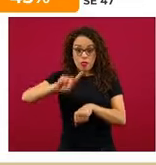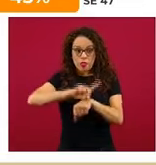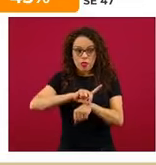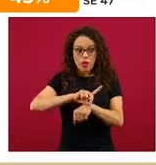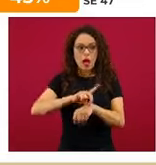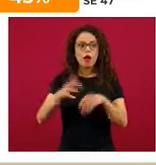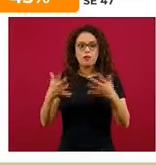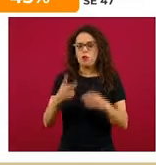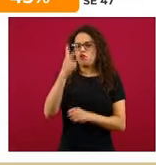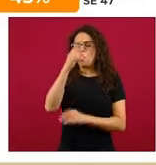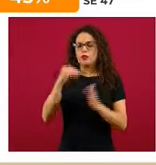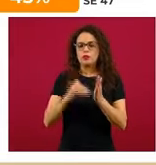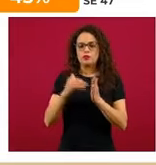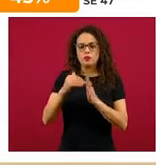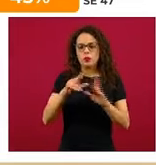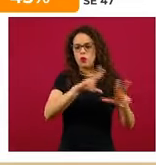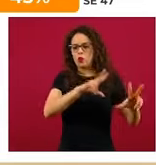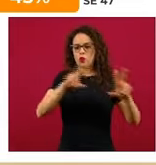más de